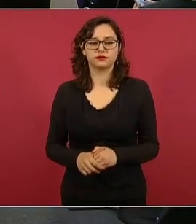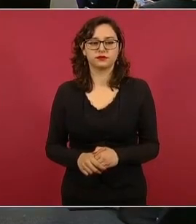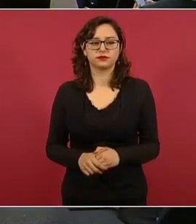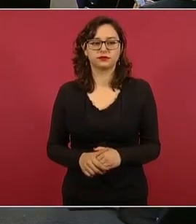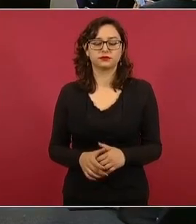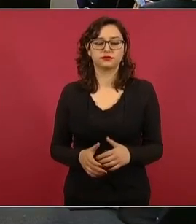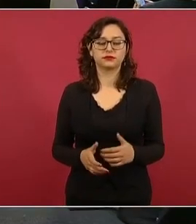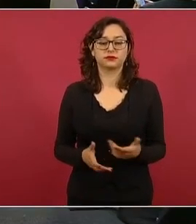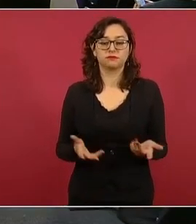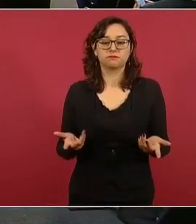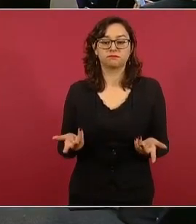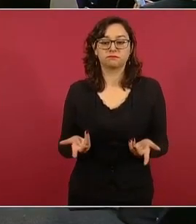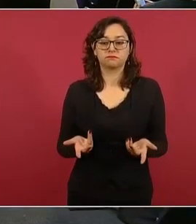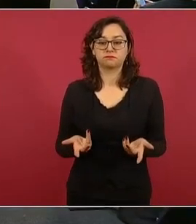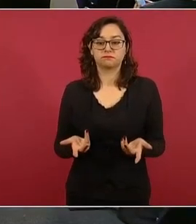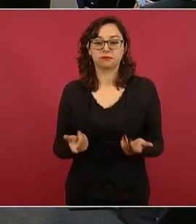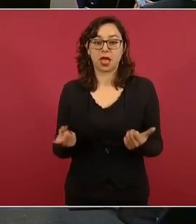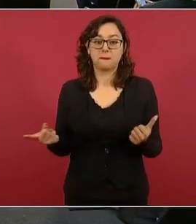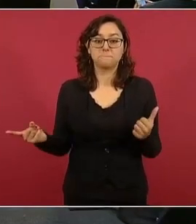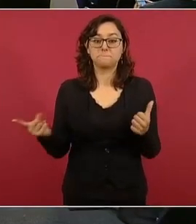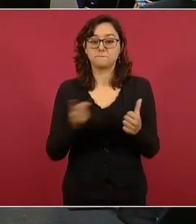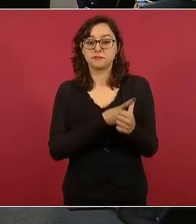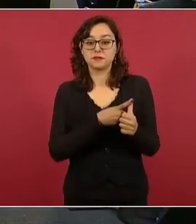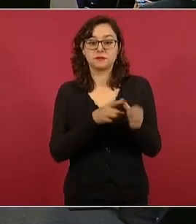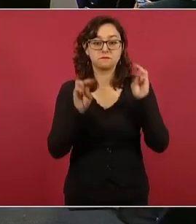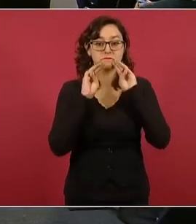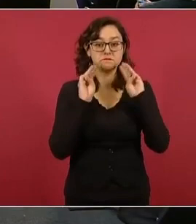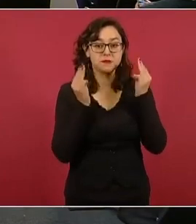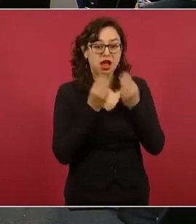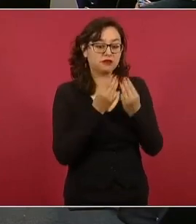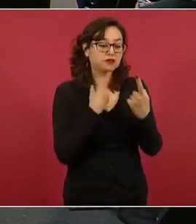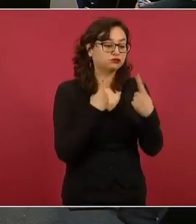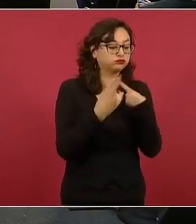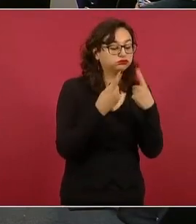se protegiera a delincuentes,